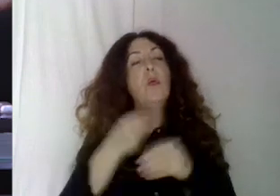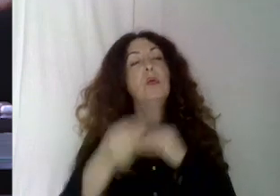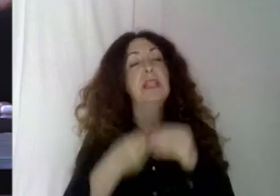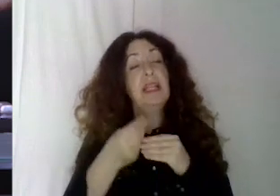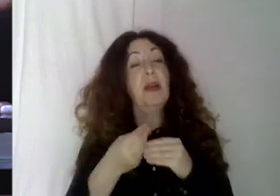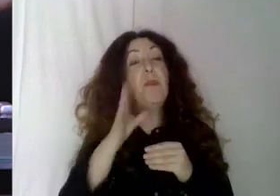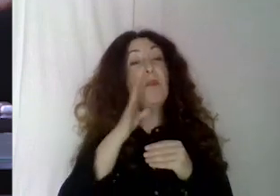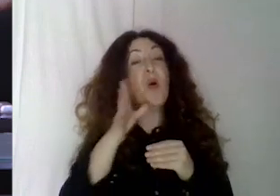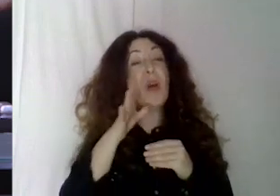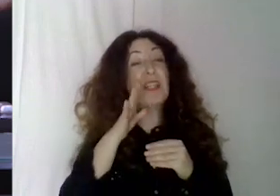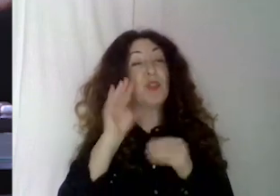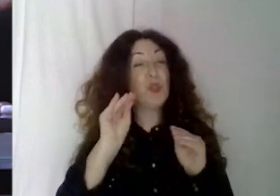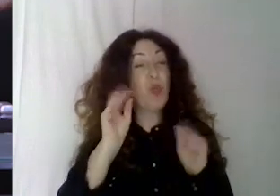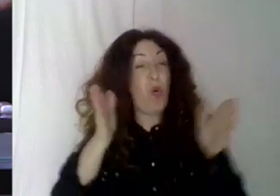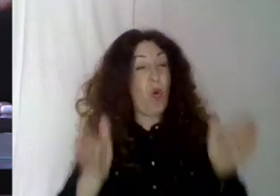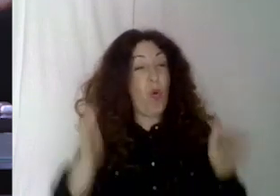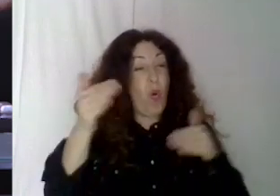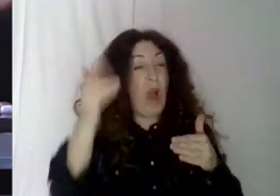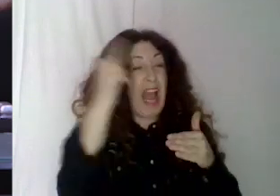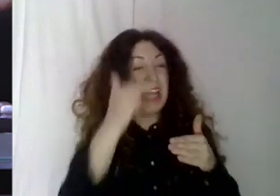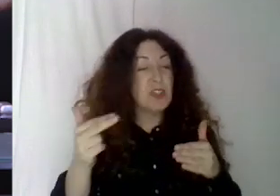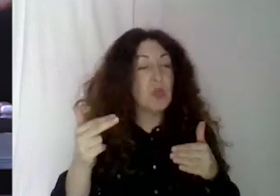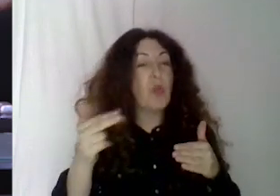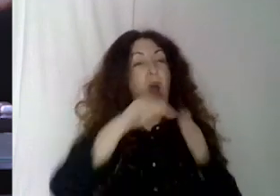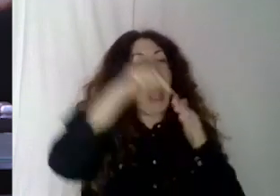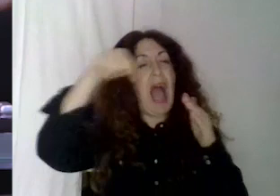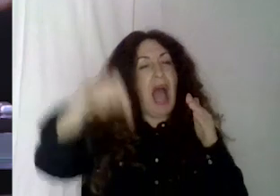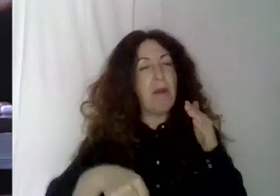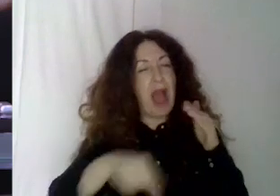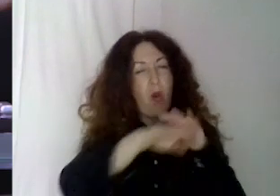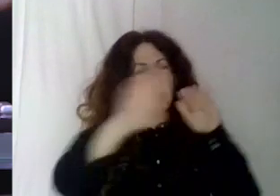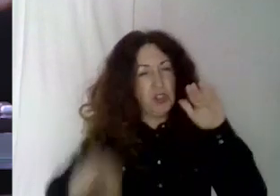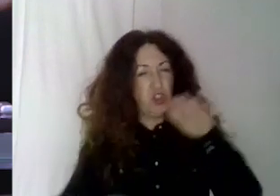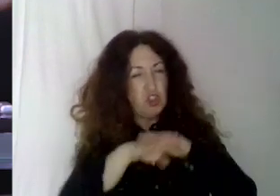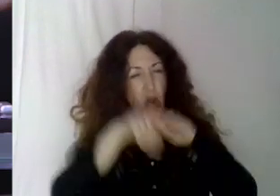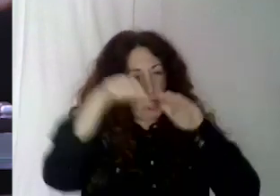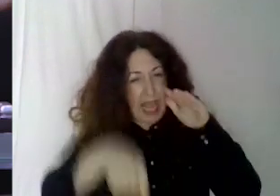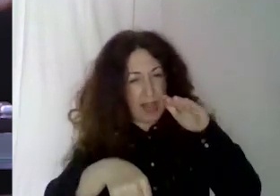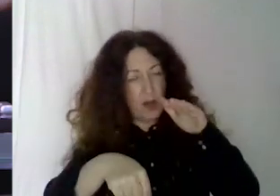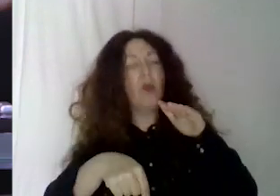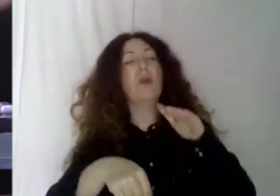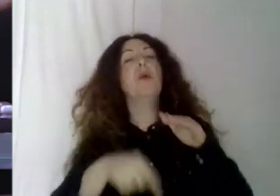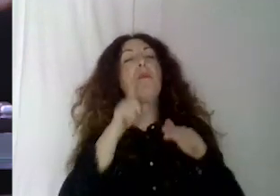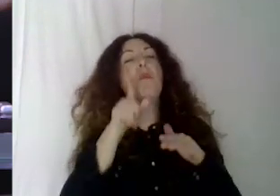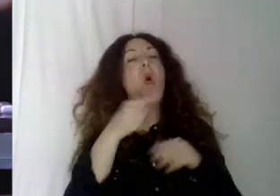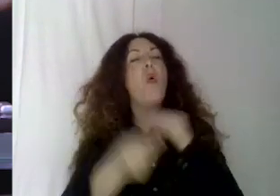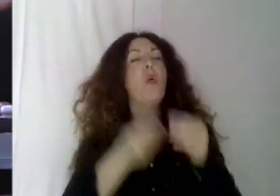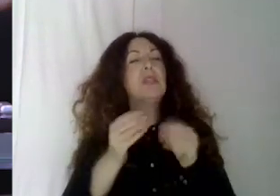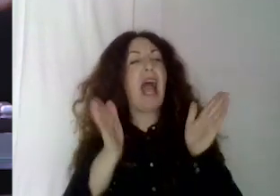analizados en detalle desde esa perspectiva, es verdad que hay encuentros, cortes, cambios